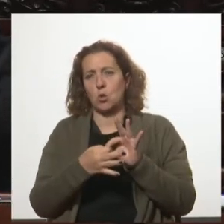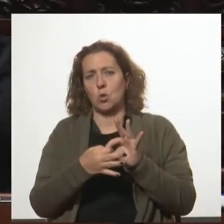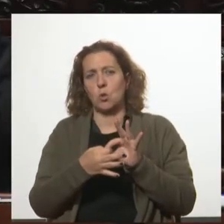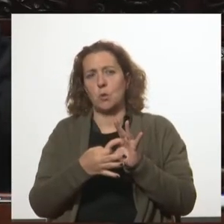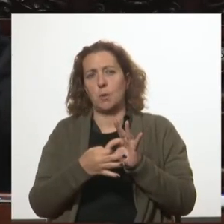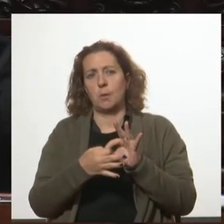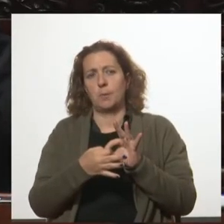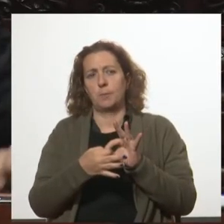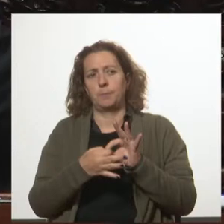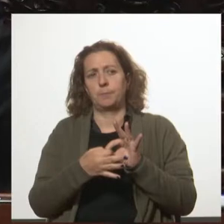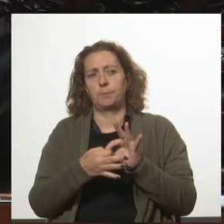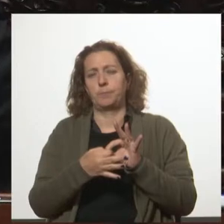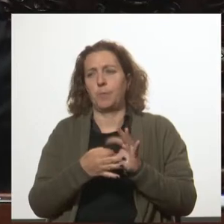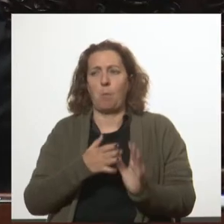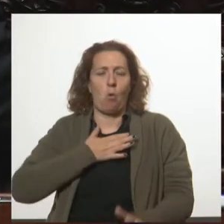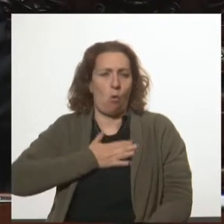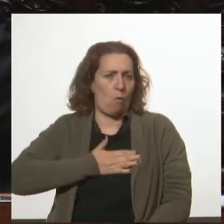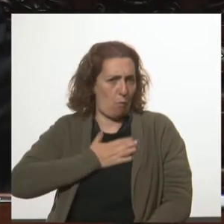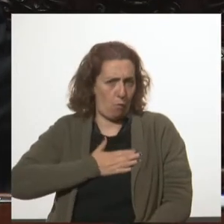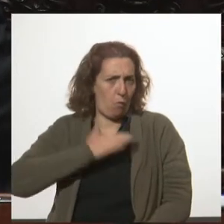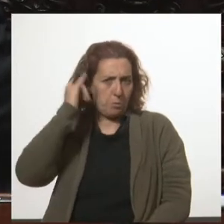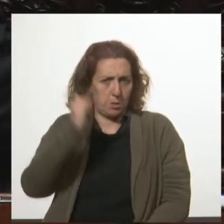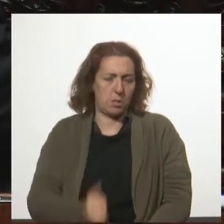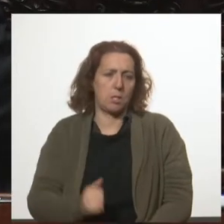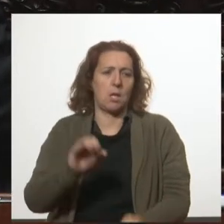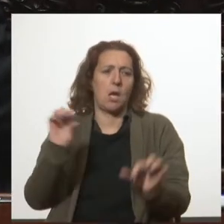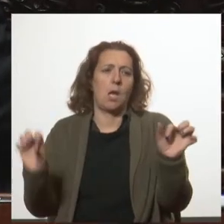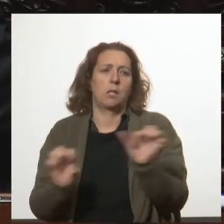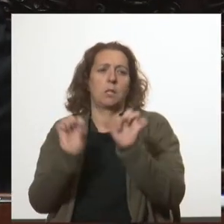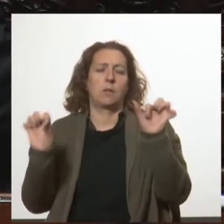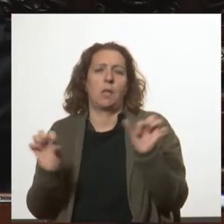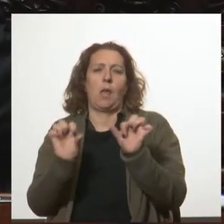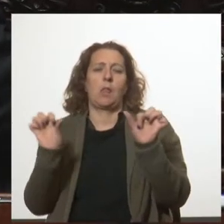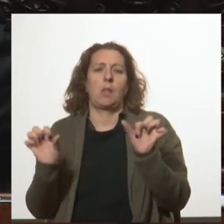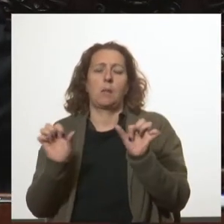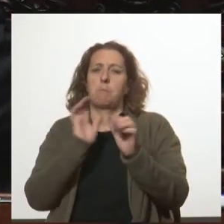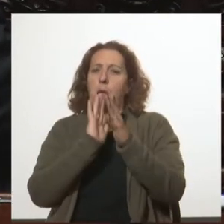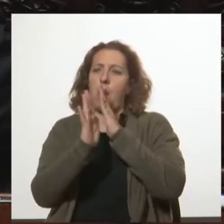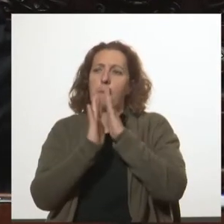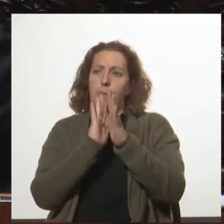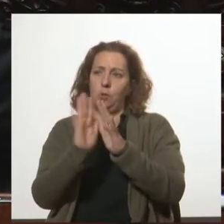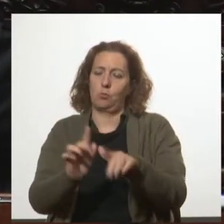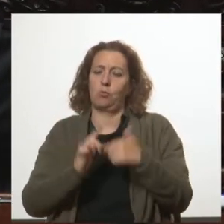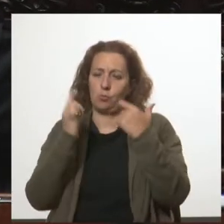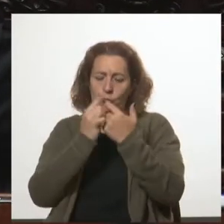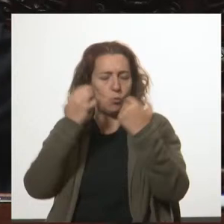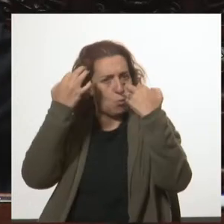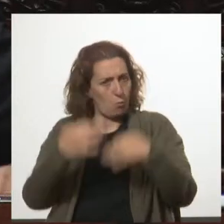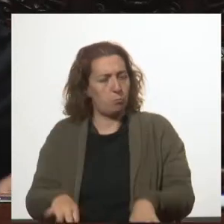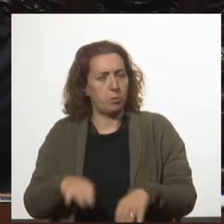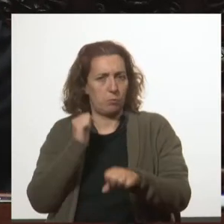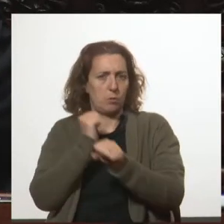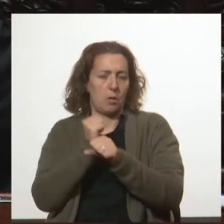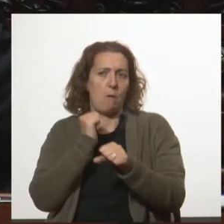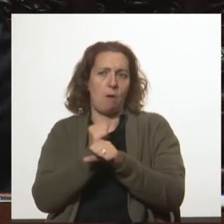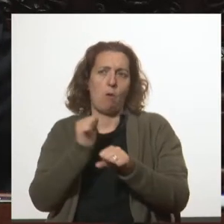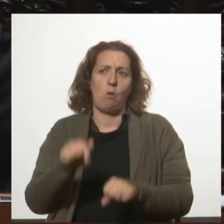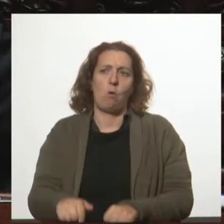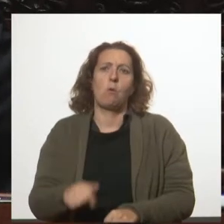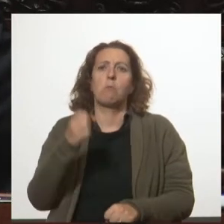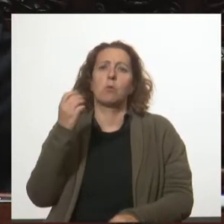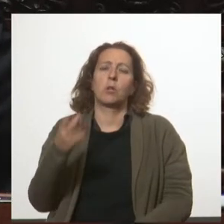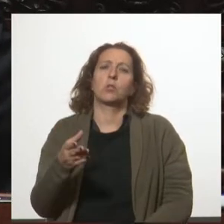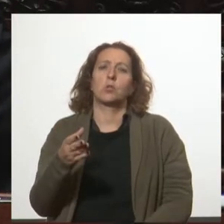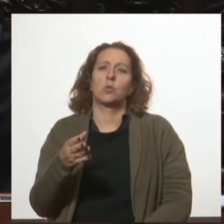estamos más que conformes con la actividad que realizó el parlamento cumplimos nuestra tarea en la jornada de hoy por lo